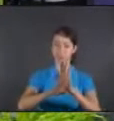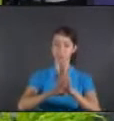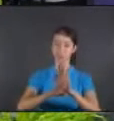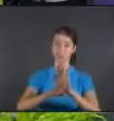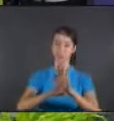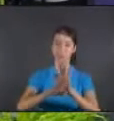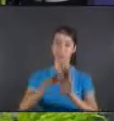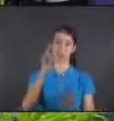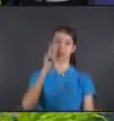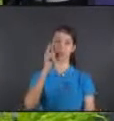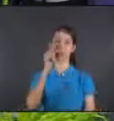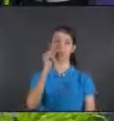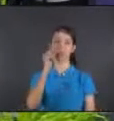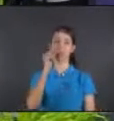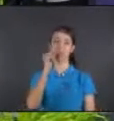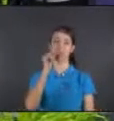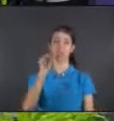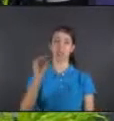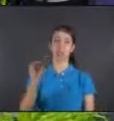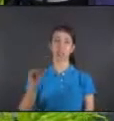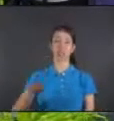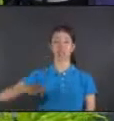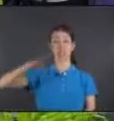Dale un aplauso bien fuerte al Rey.